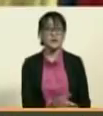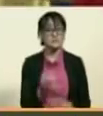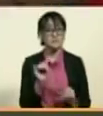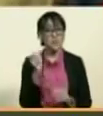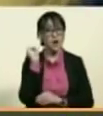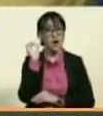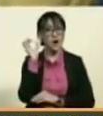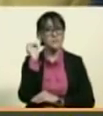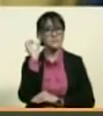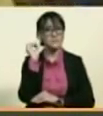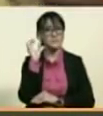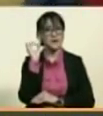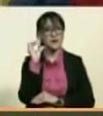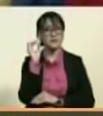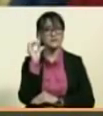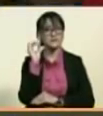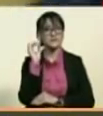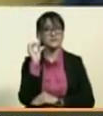campaña